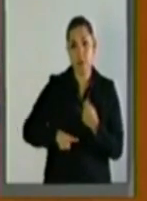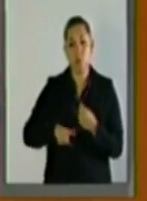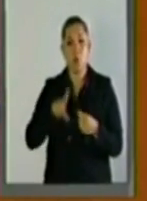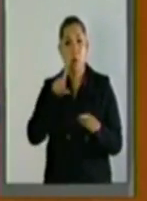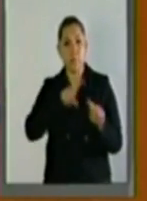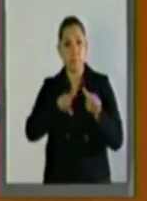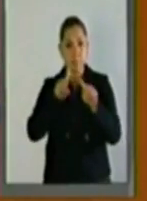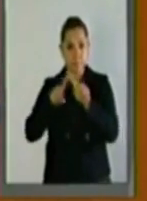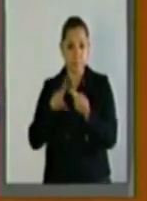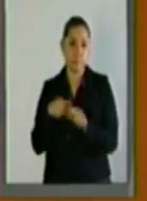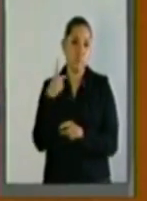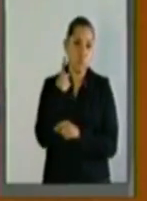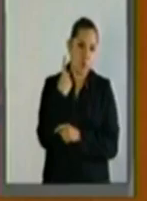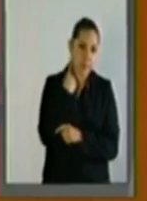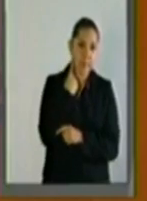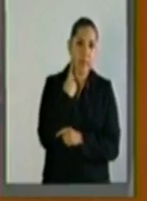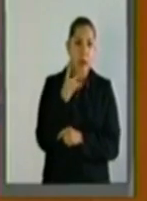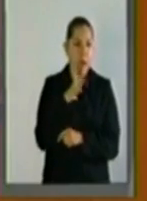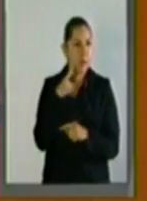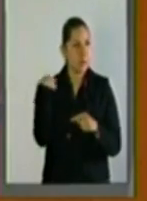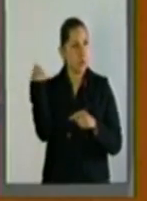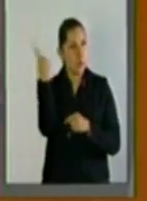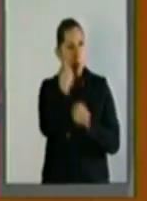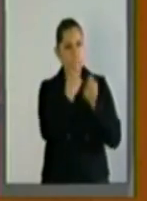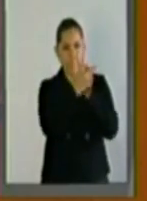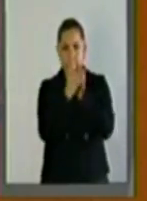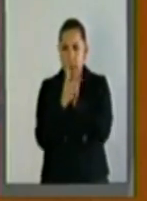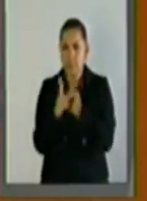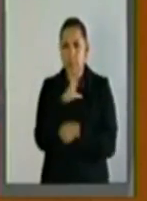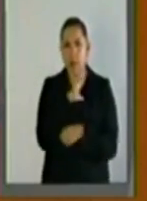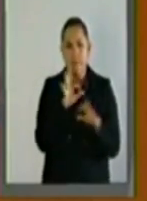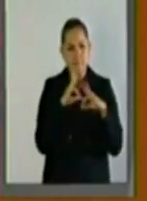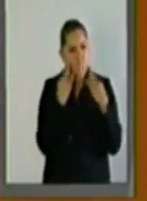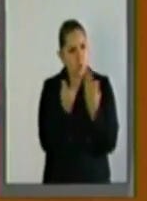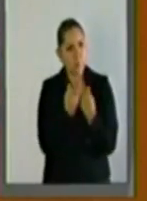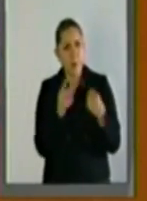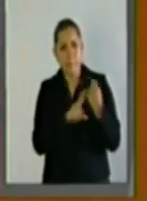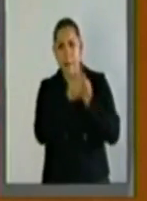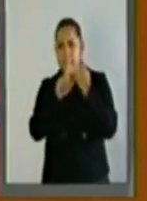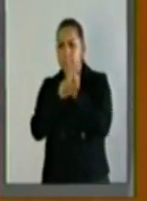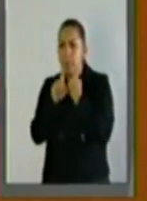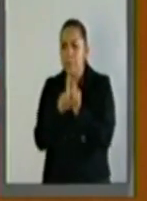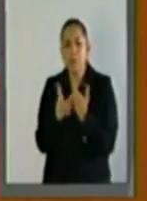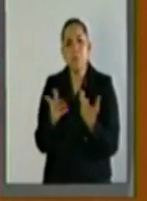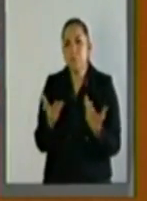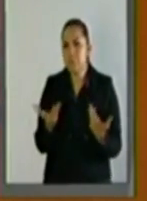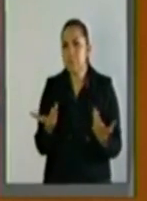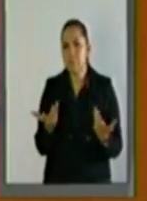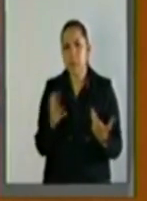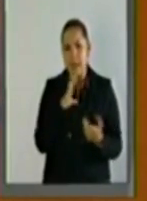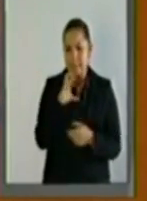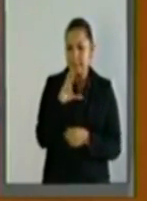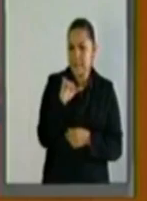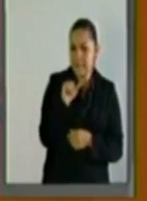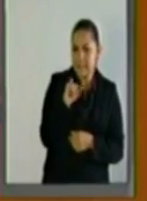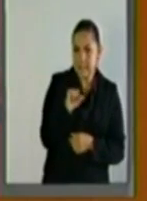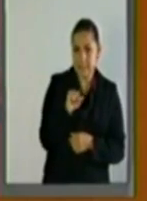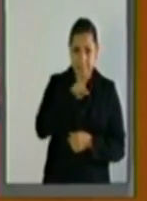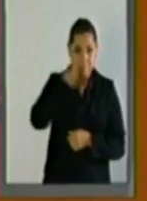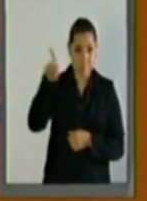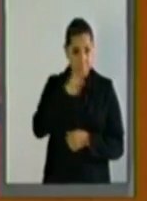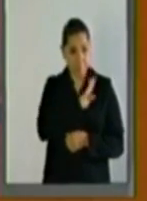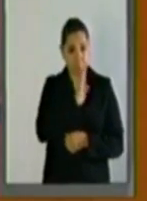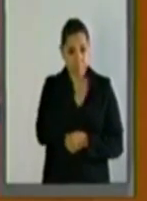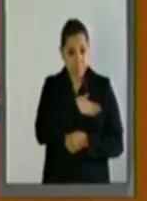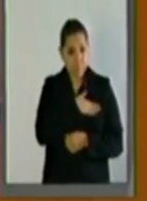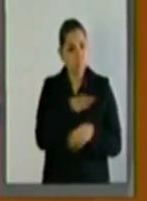los sistemas políticos y todos los países. Y aquí se mencionó España. España tuvieron que